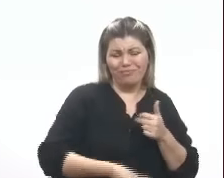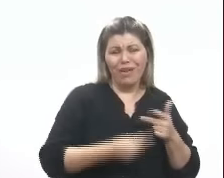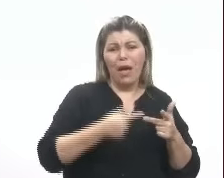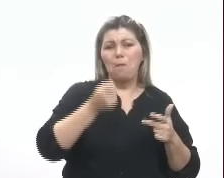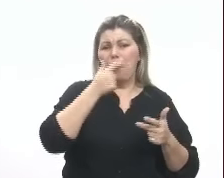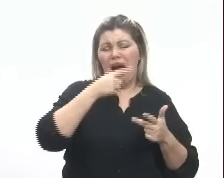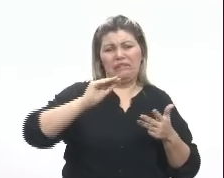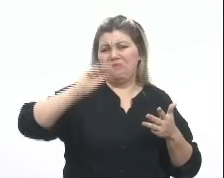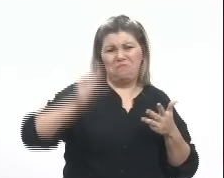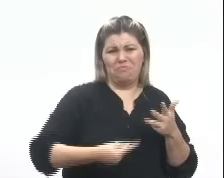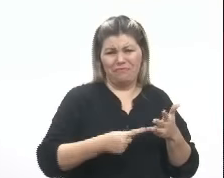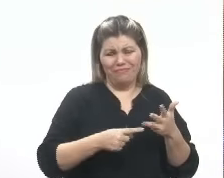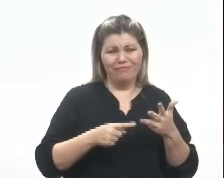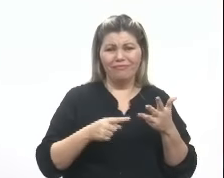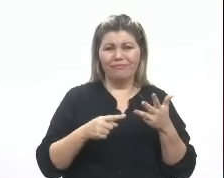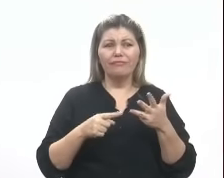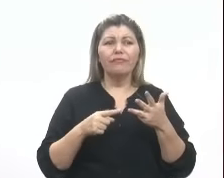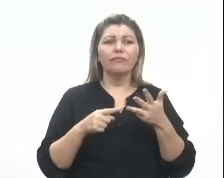Macri.